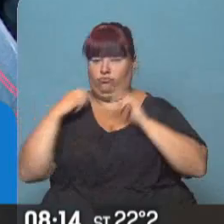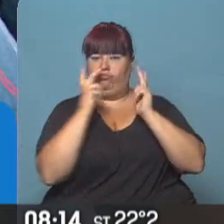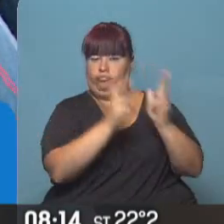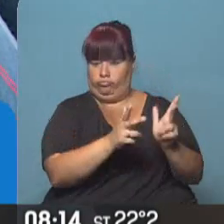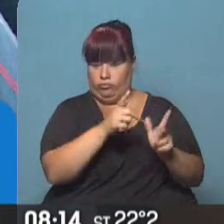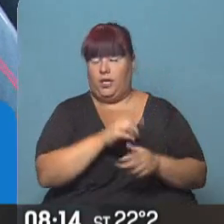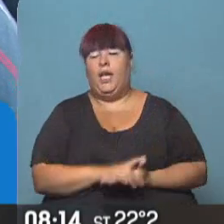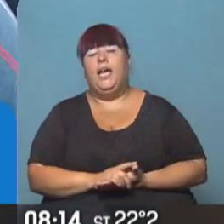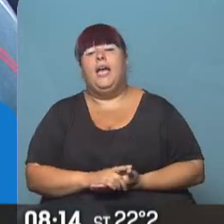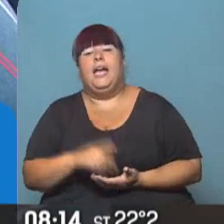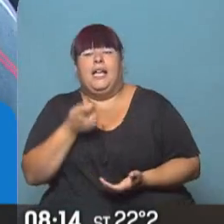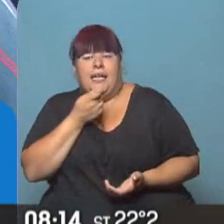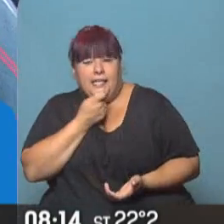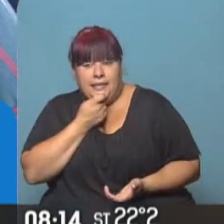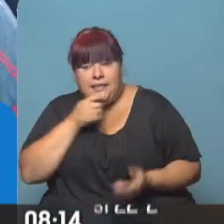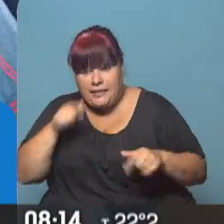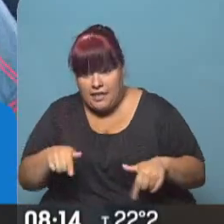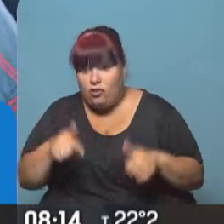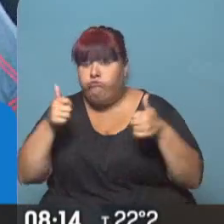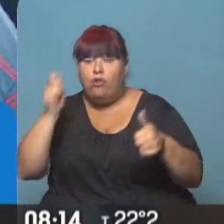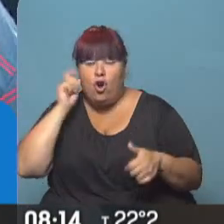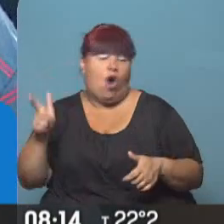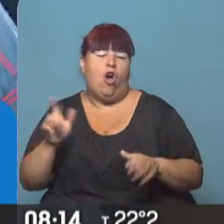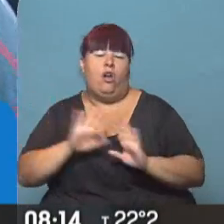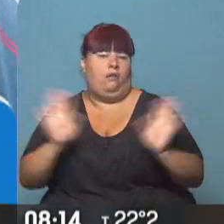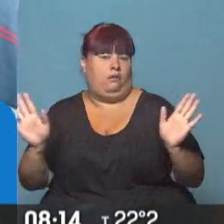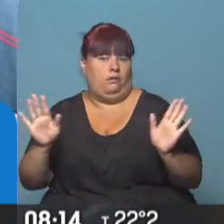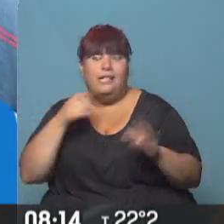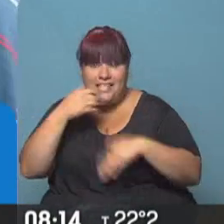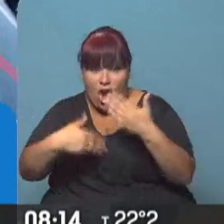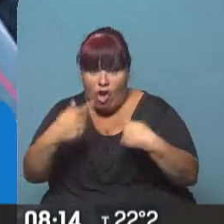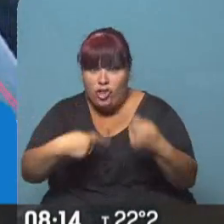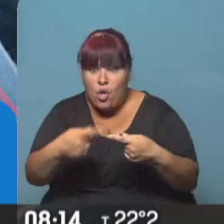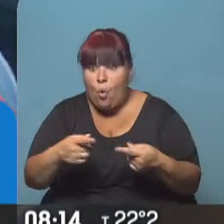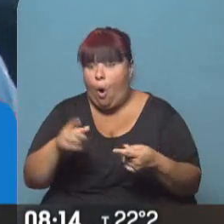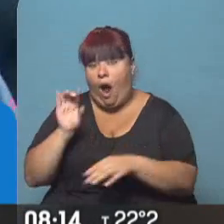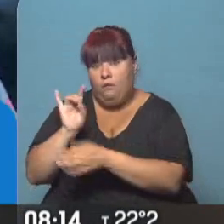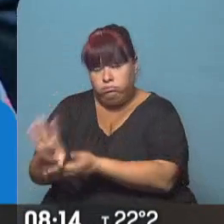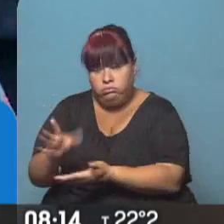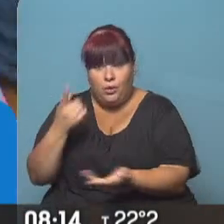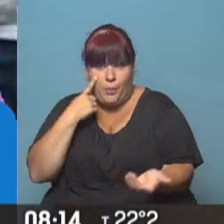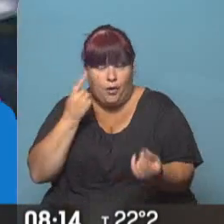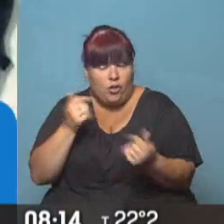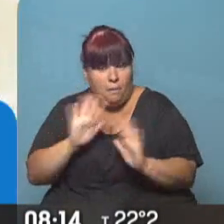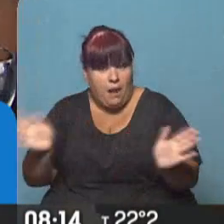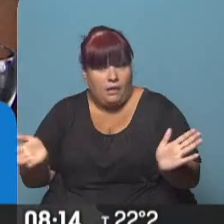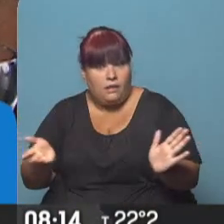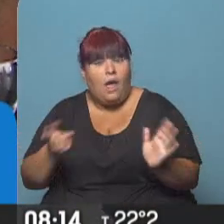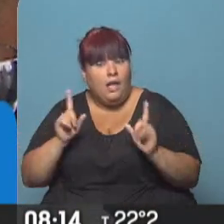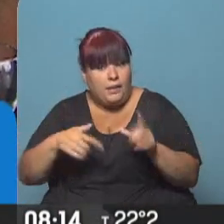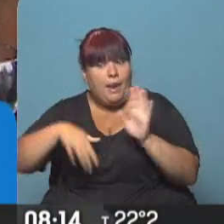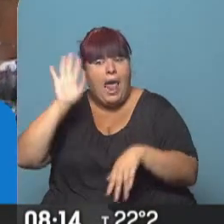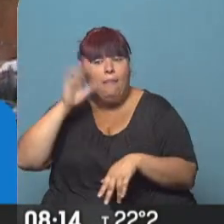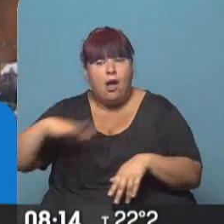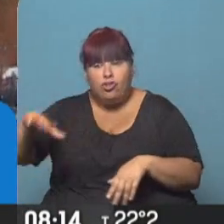que si esto prospera, no se quedan no solo sin su sustento, sino que son también, buena parte de